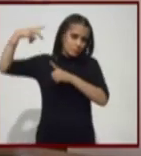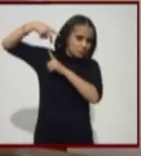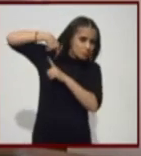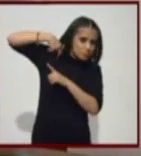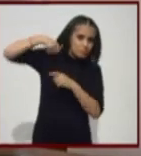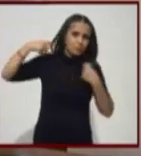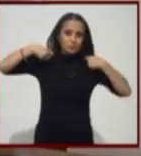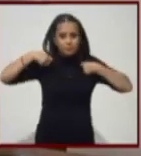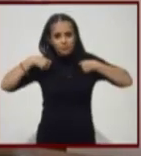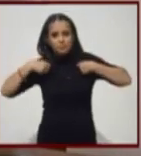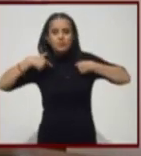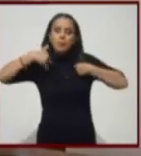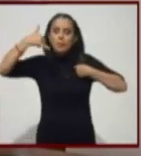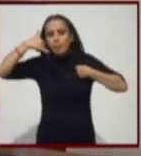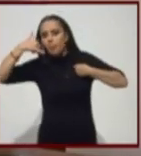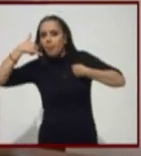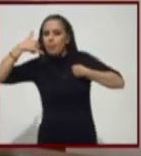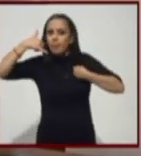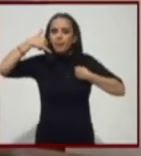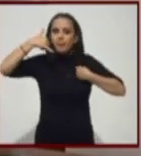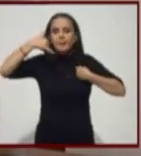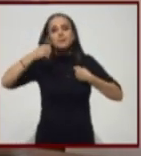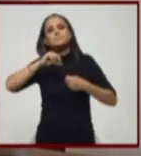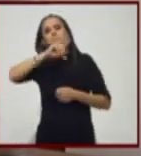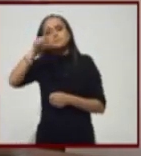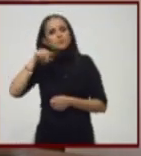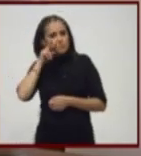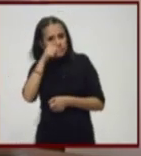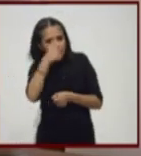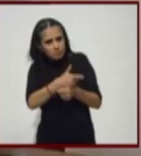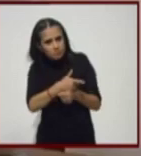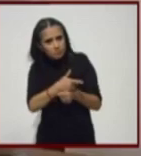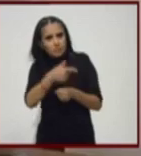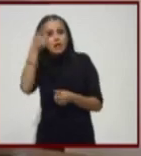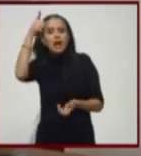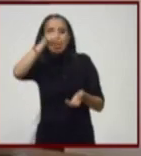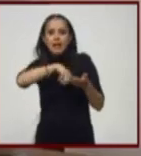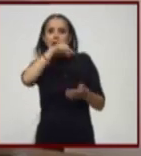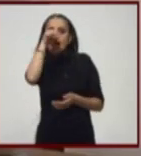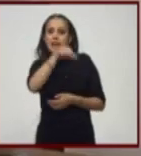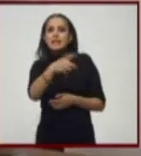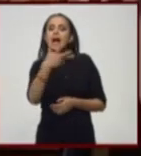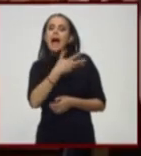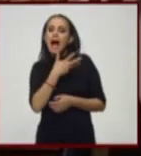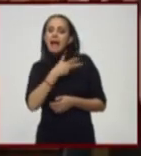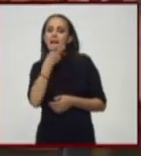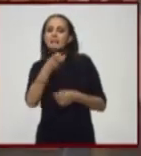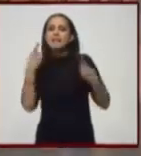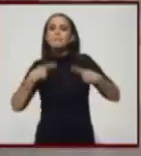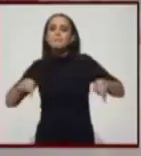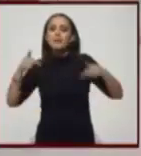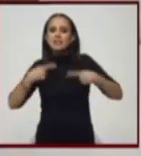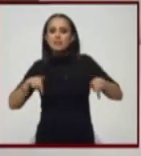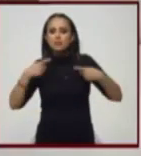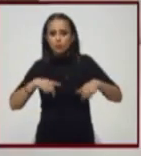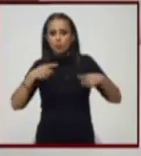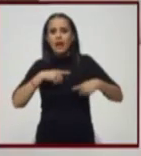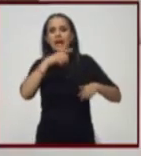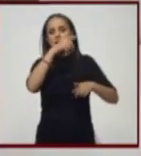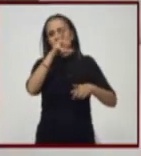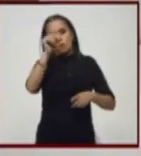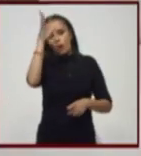hacía yo una llamada telefónica y encontramos que ahí hay un punto de enlace con ese personaje con el cual yo no comulgo